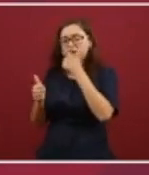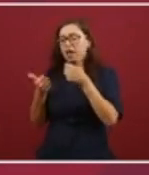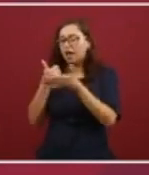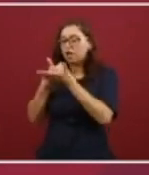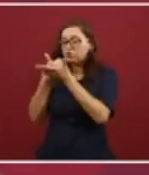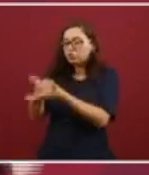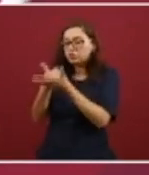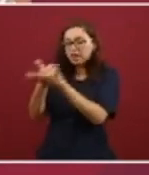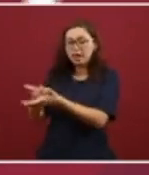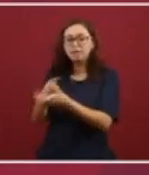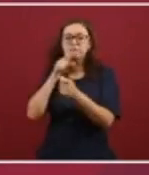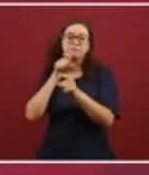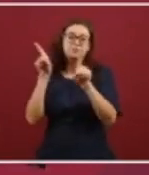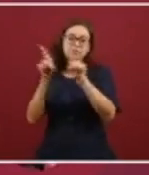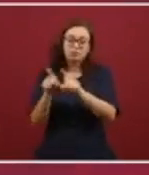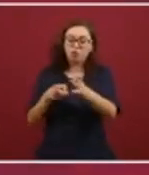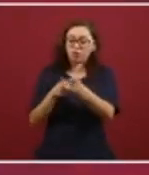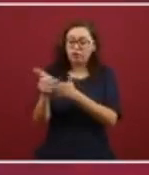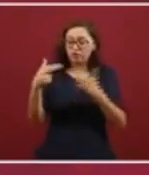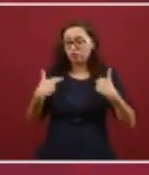Pero